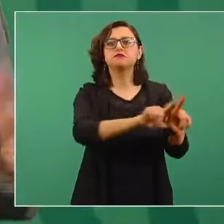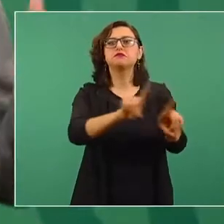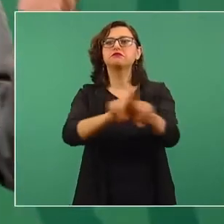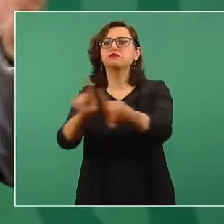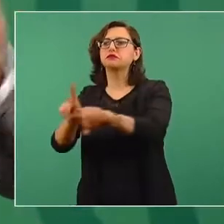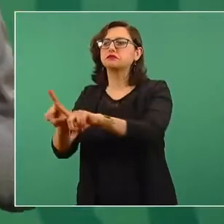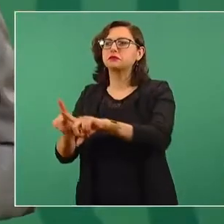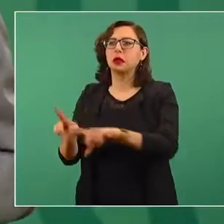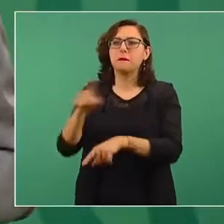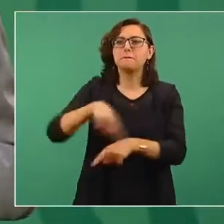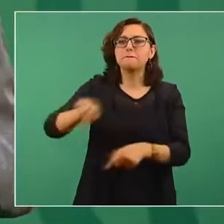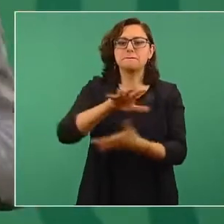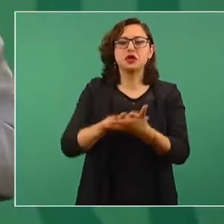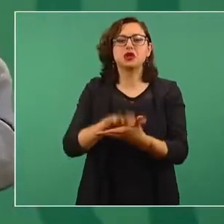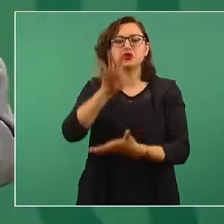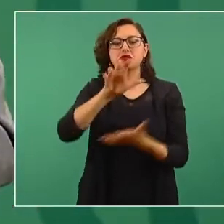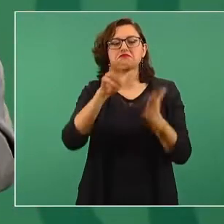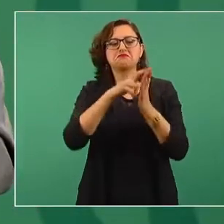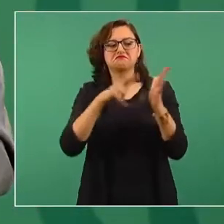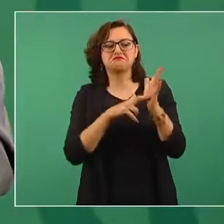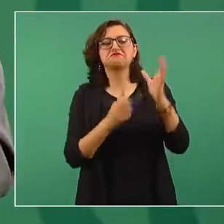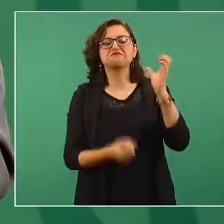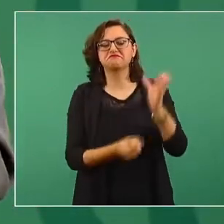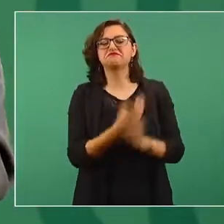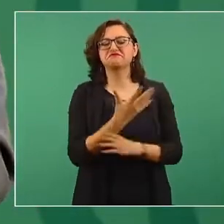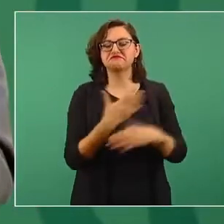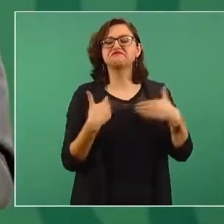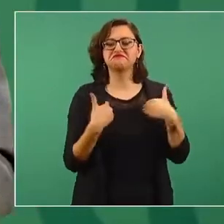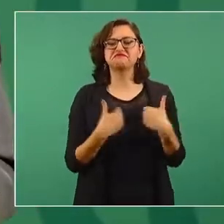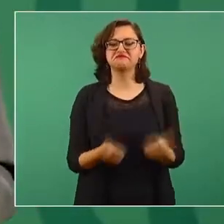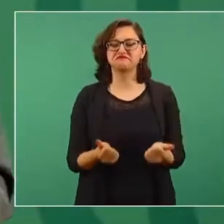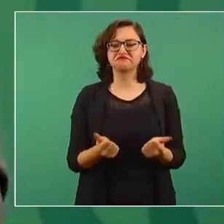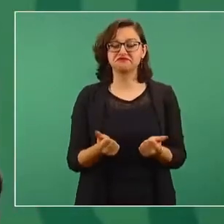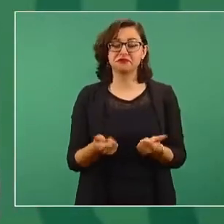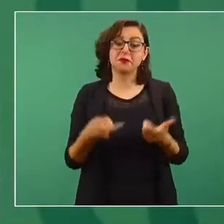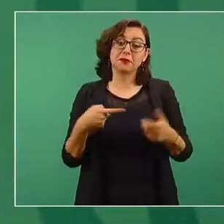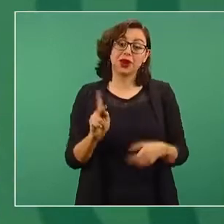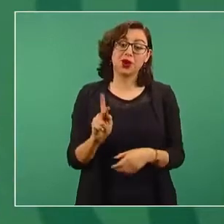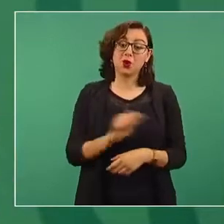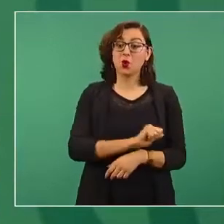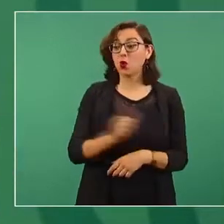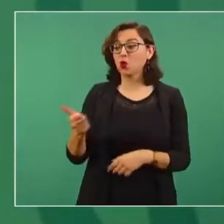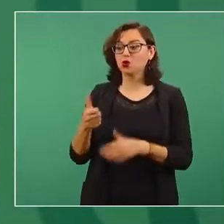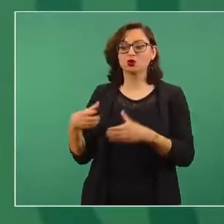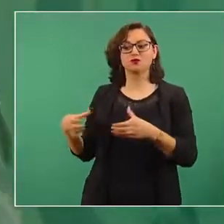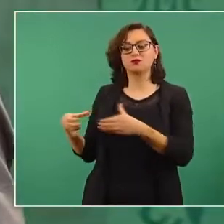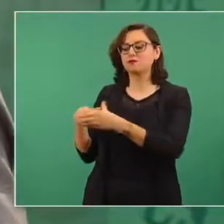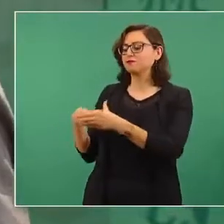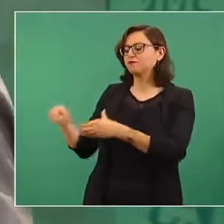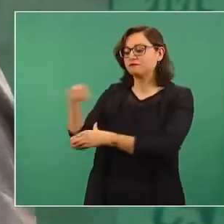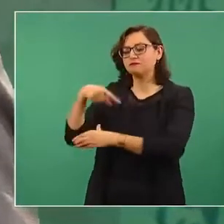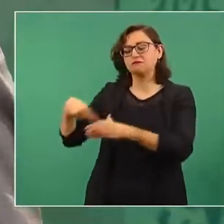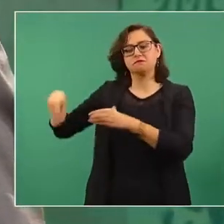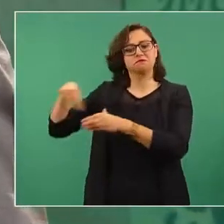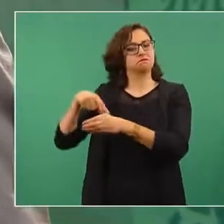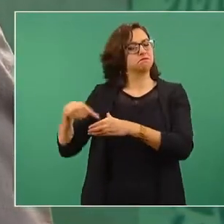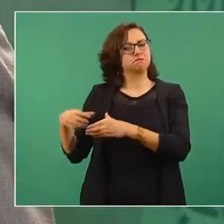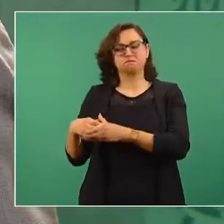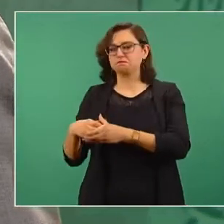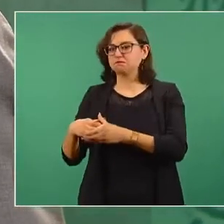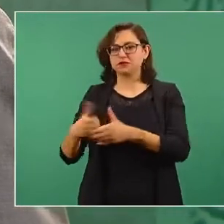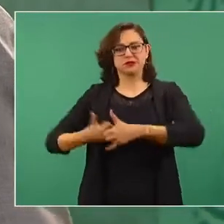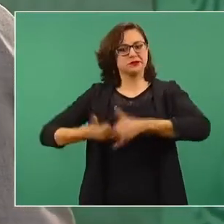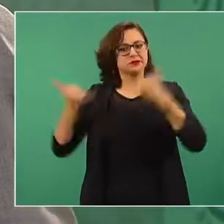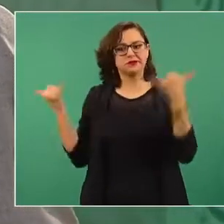y están ayudando, y hay otros que se quedaron pues mal acostumbrados